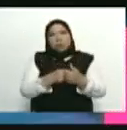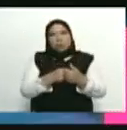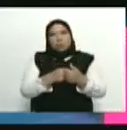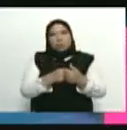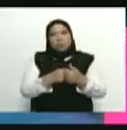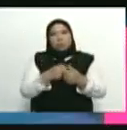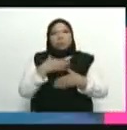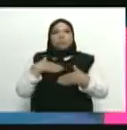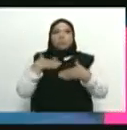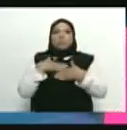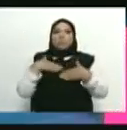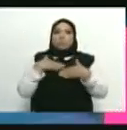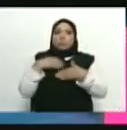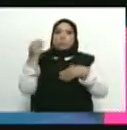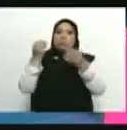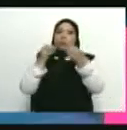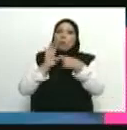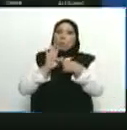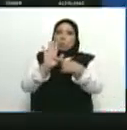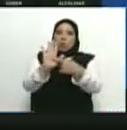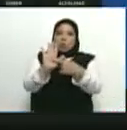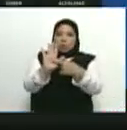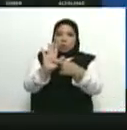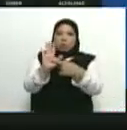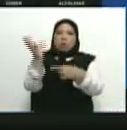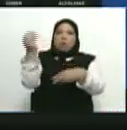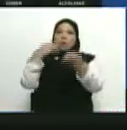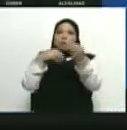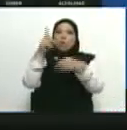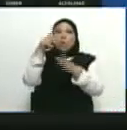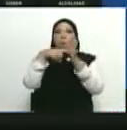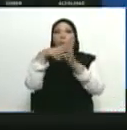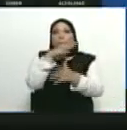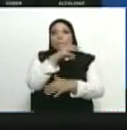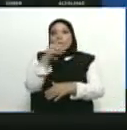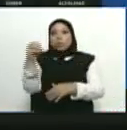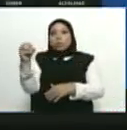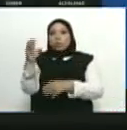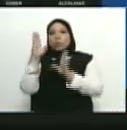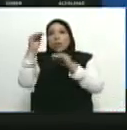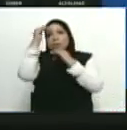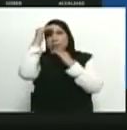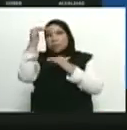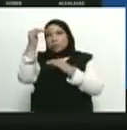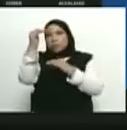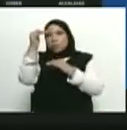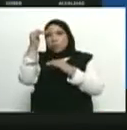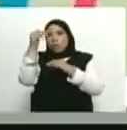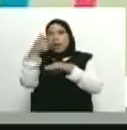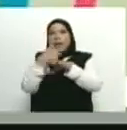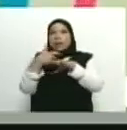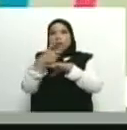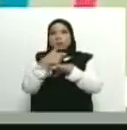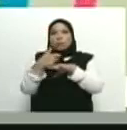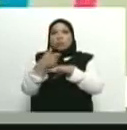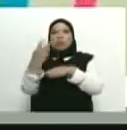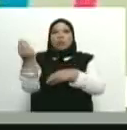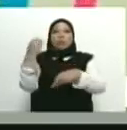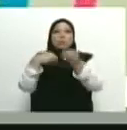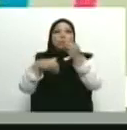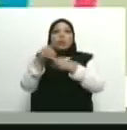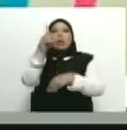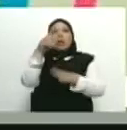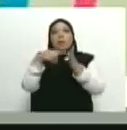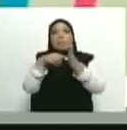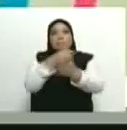muy satisfecho, lo que muestra los más de 1 millón de casos que han sido atendidos. Y los casos resueltos ya superan el millón